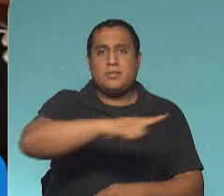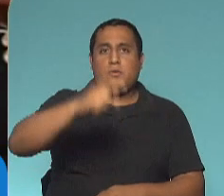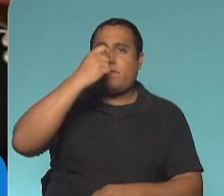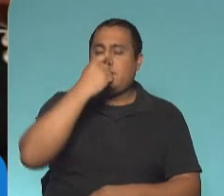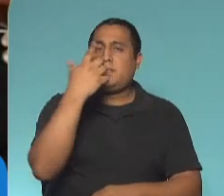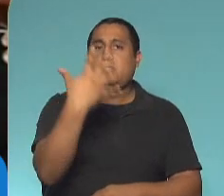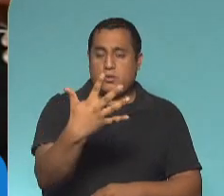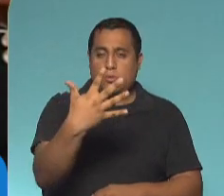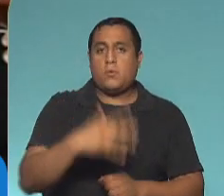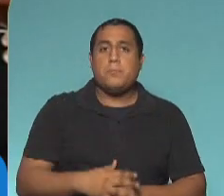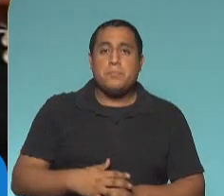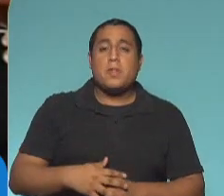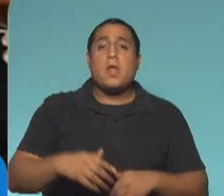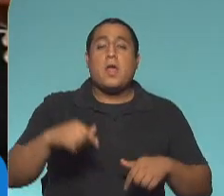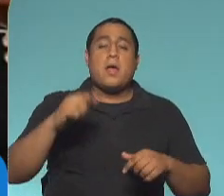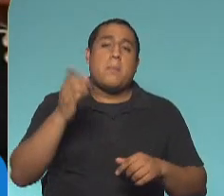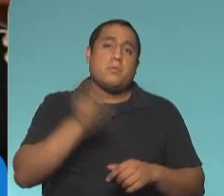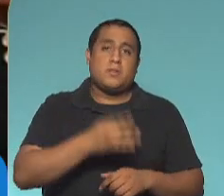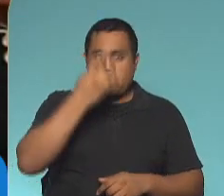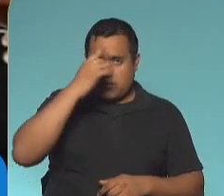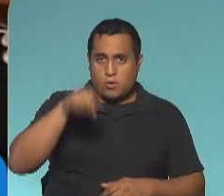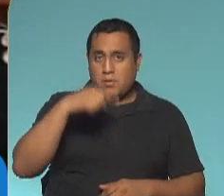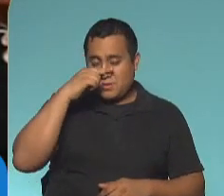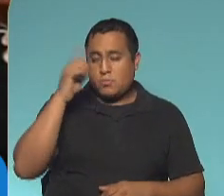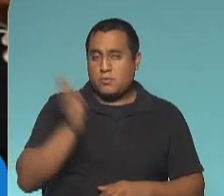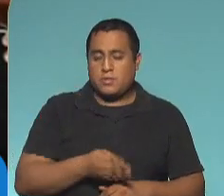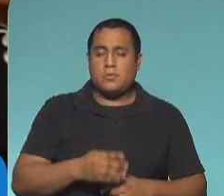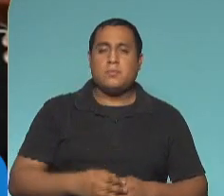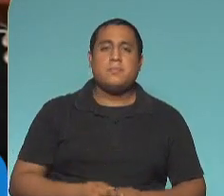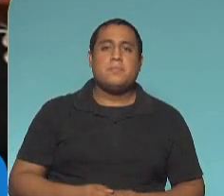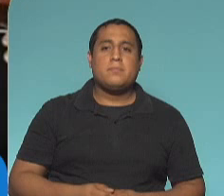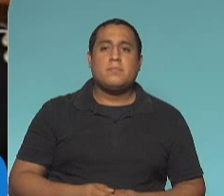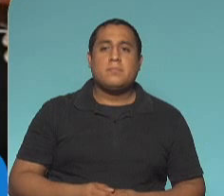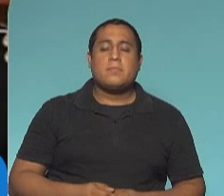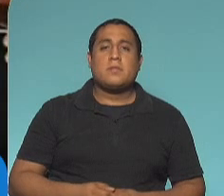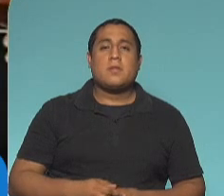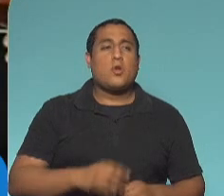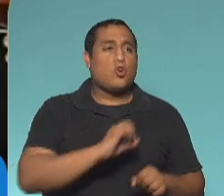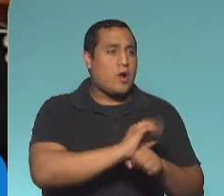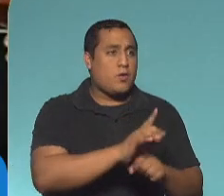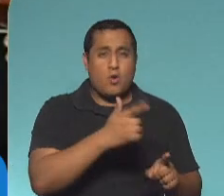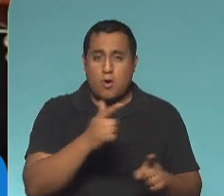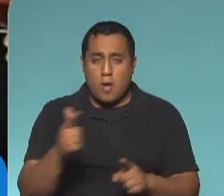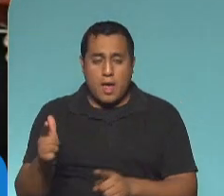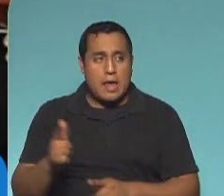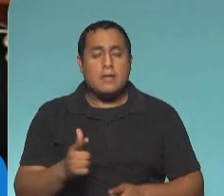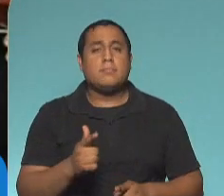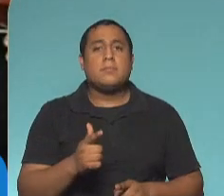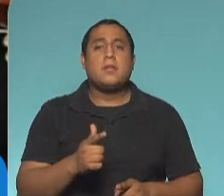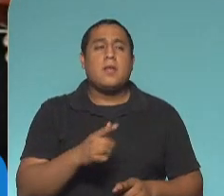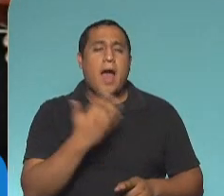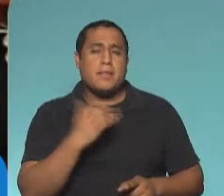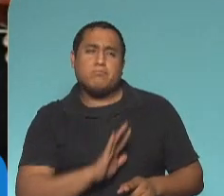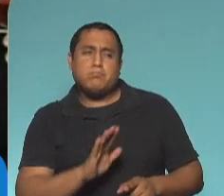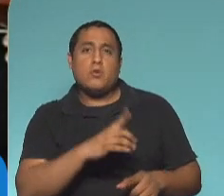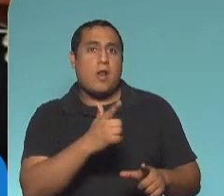154.125 y representan al 12,7% del total de los casos confirmados. Han sido descartados como casos ante